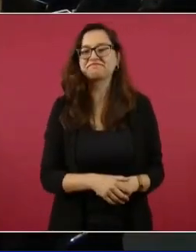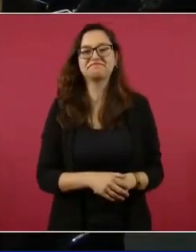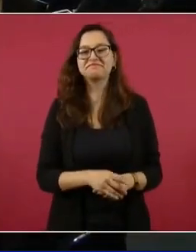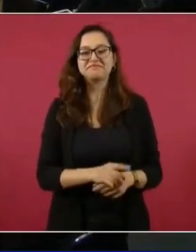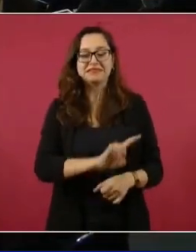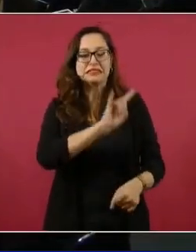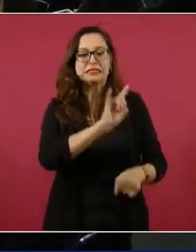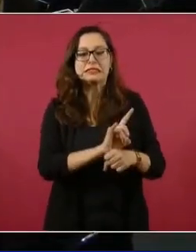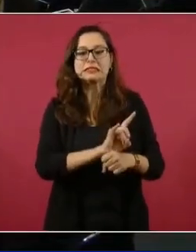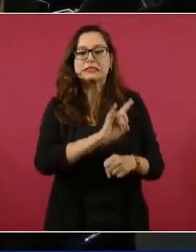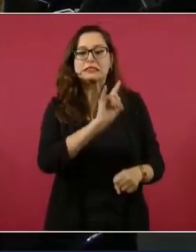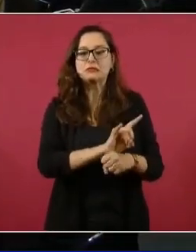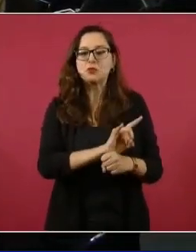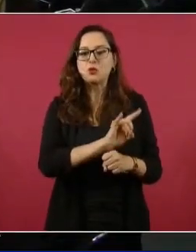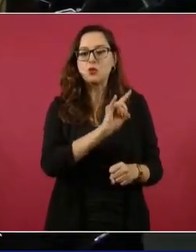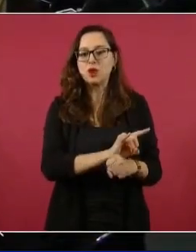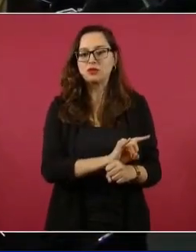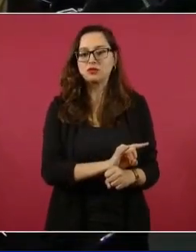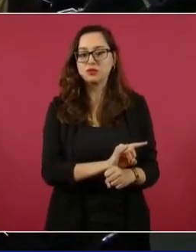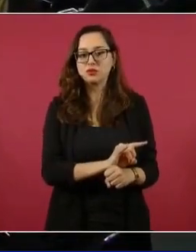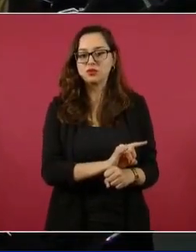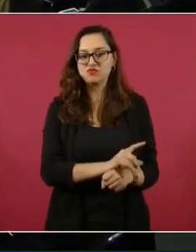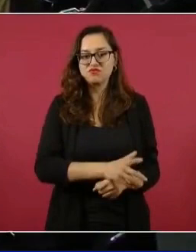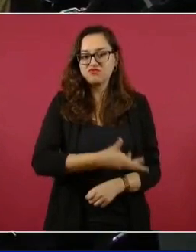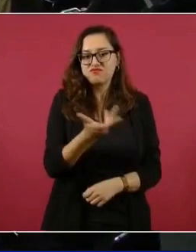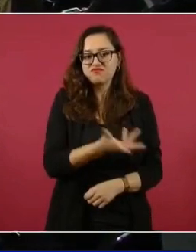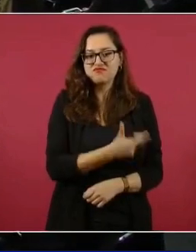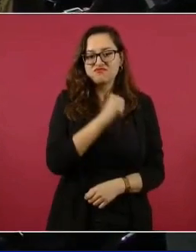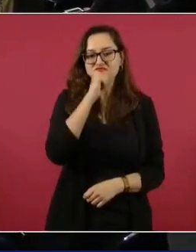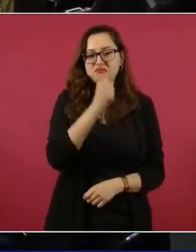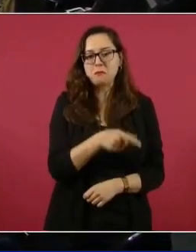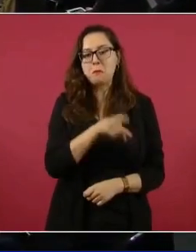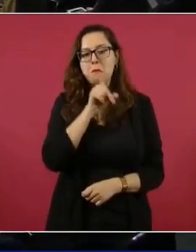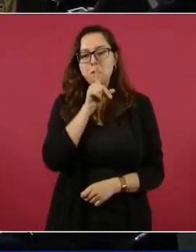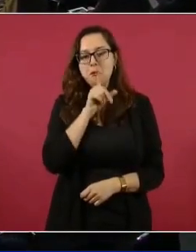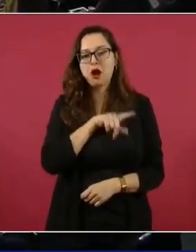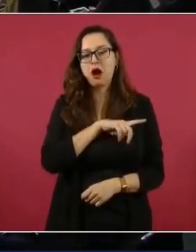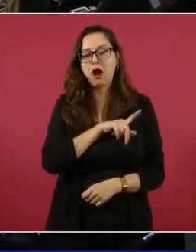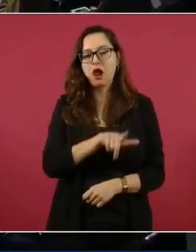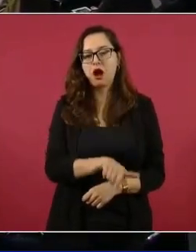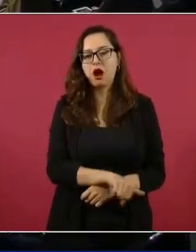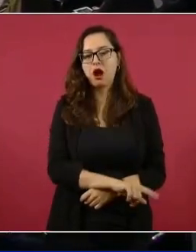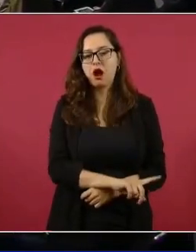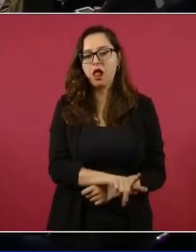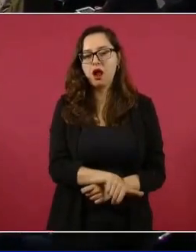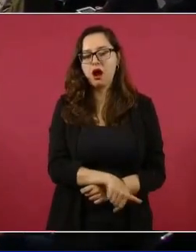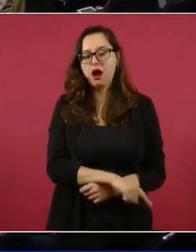no se actuaba y estaban buscando que pasara el tiempo,